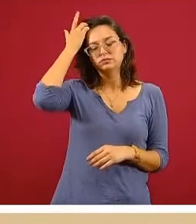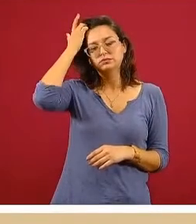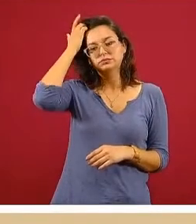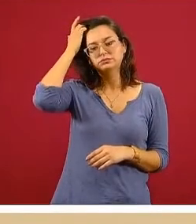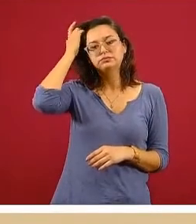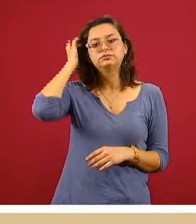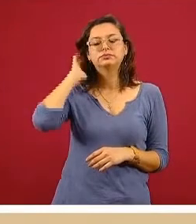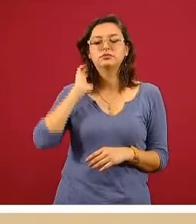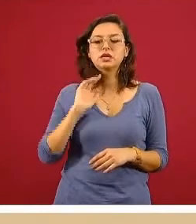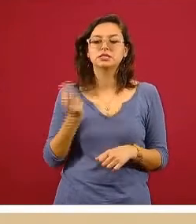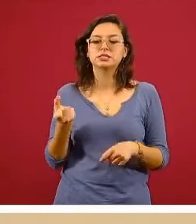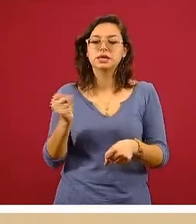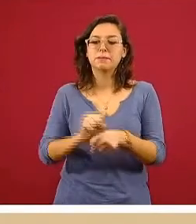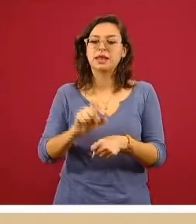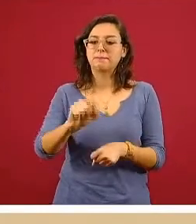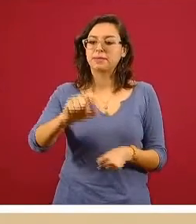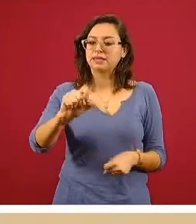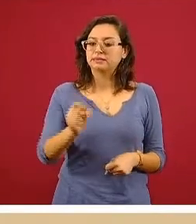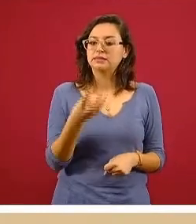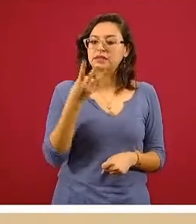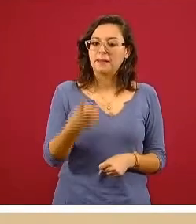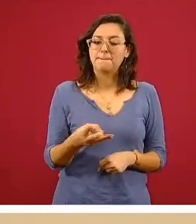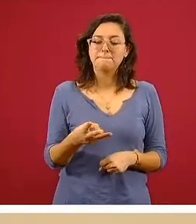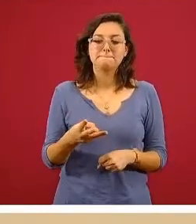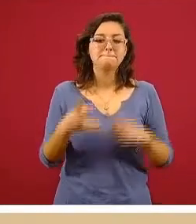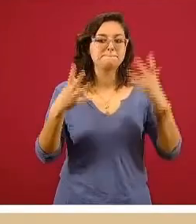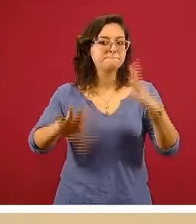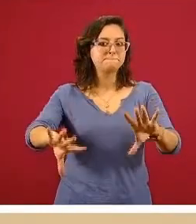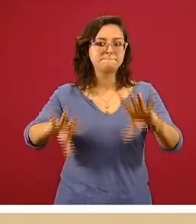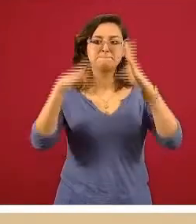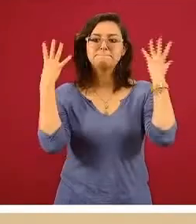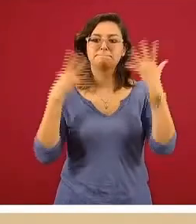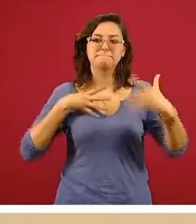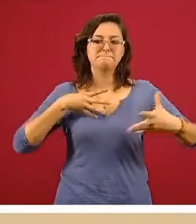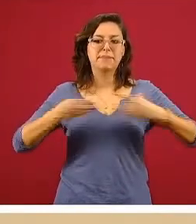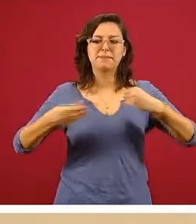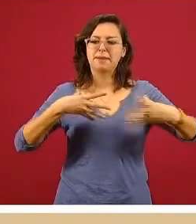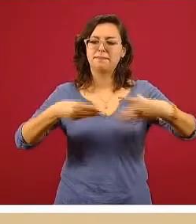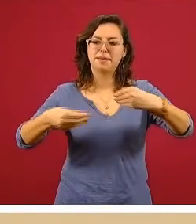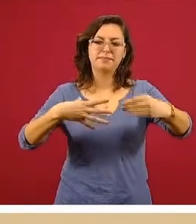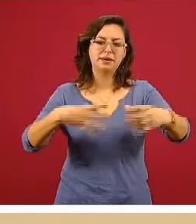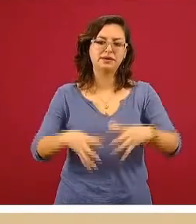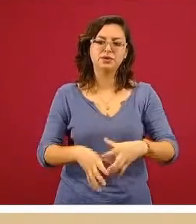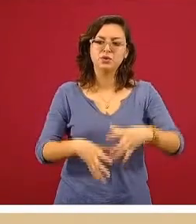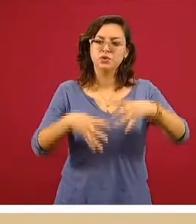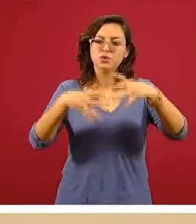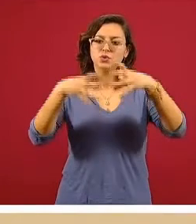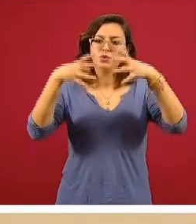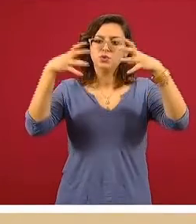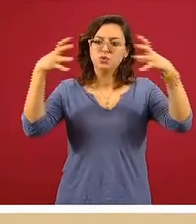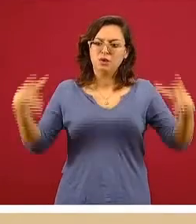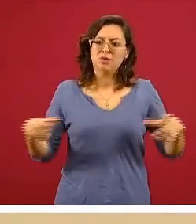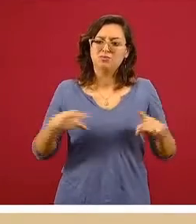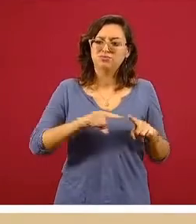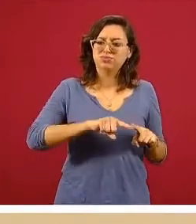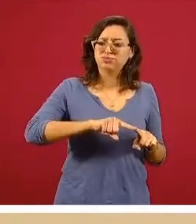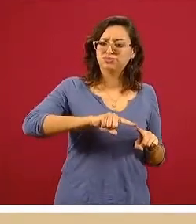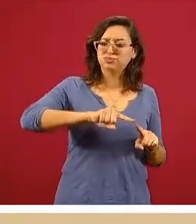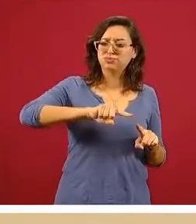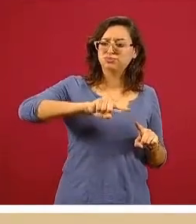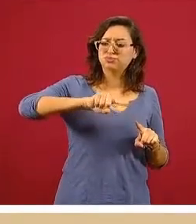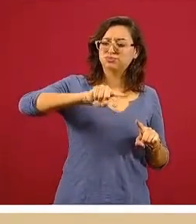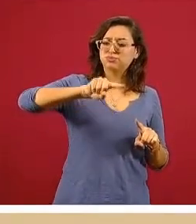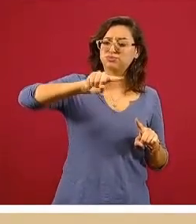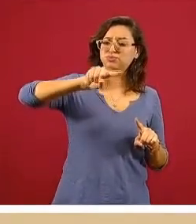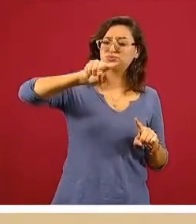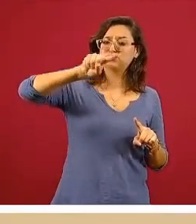está, semana 23, precisamente es cuando vemos cómo hay una aceleración importante, tenemos una pendiente bastante